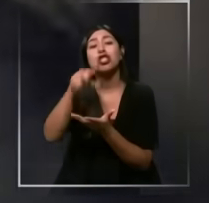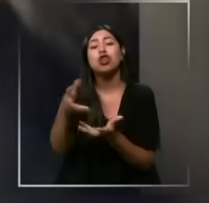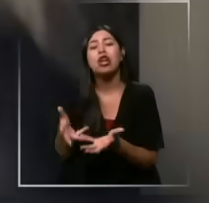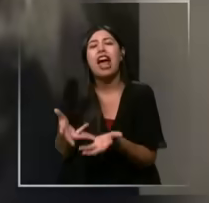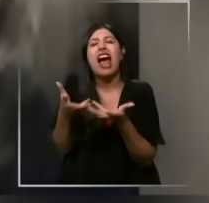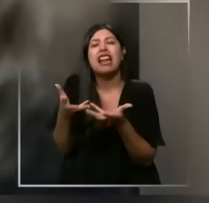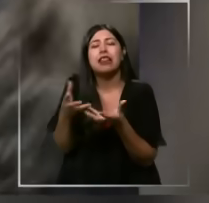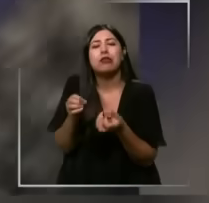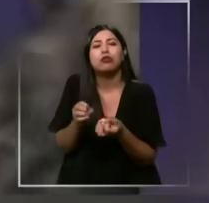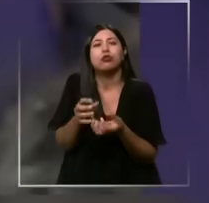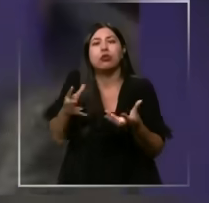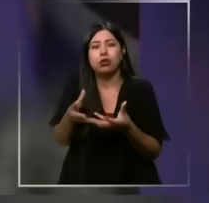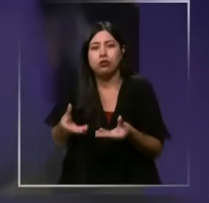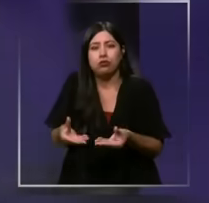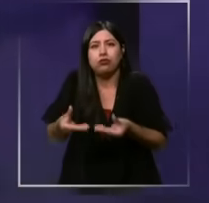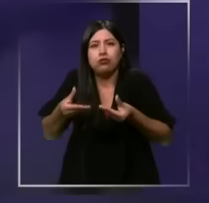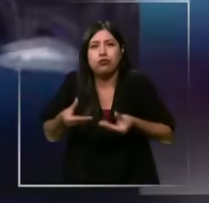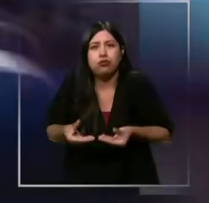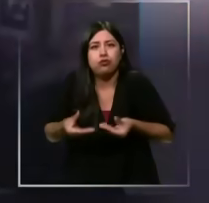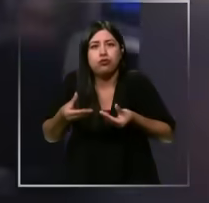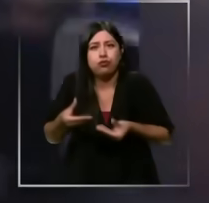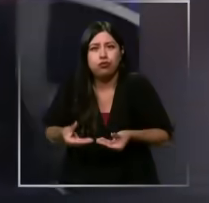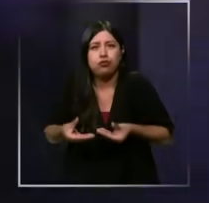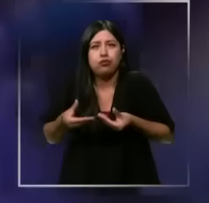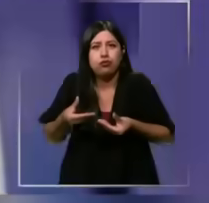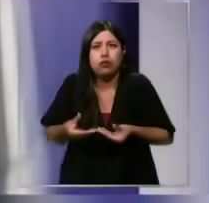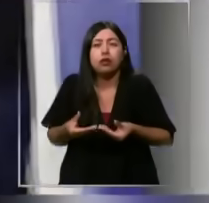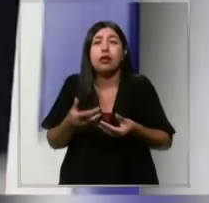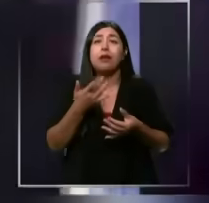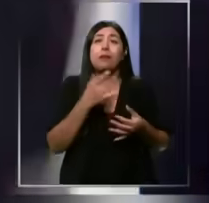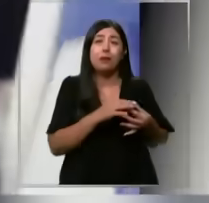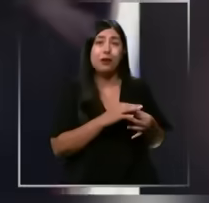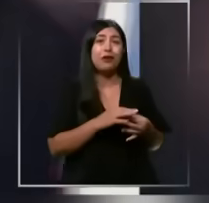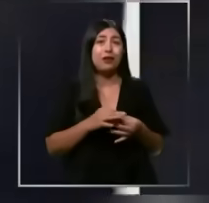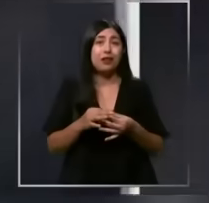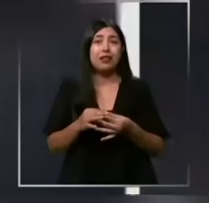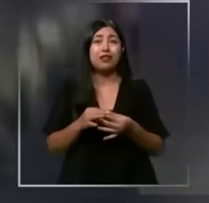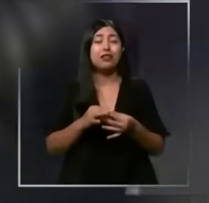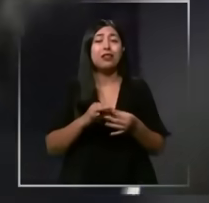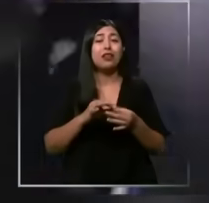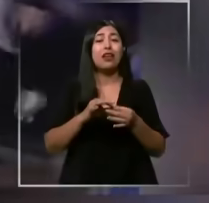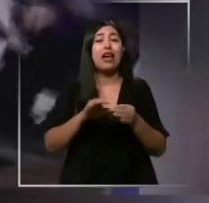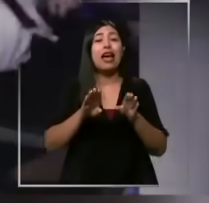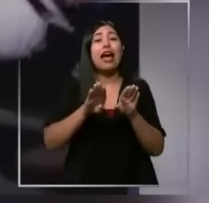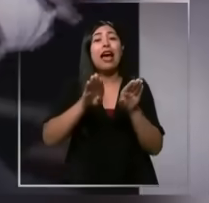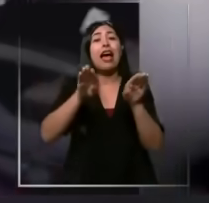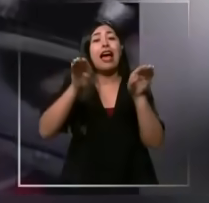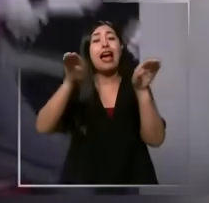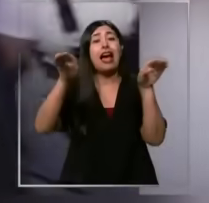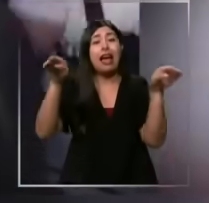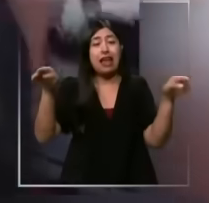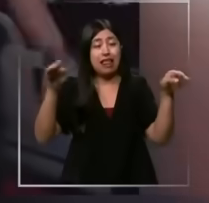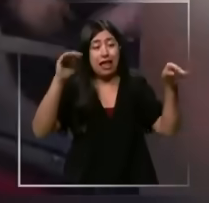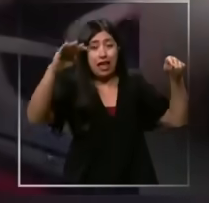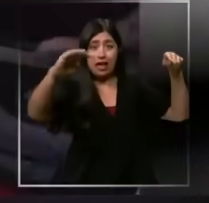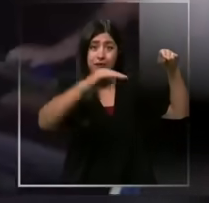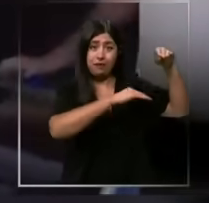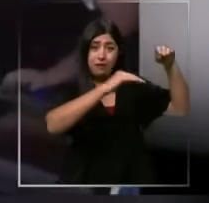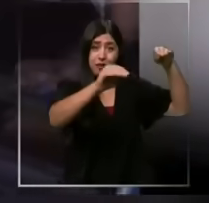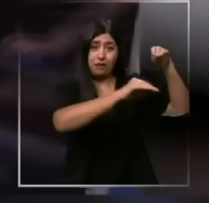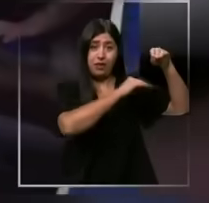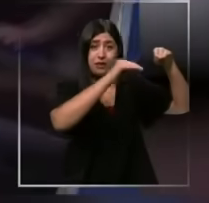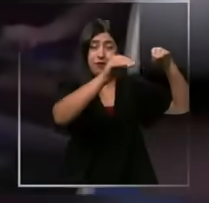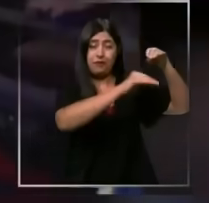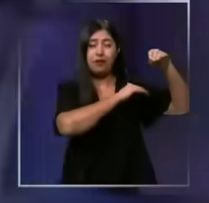avión sustentado, ¿ya? Y por eso los aviones tienen esa forma de ala. Por lo tanto, el aire que pasa por abajo pasa